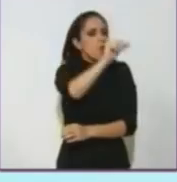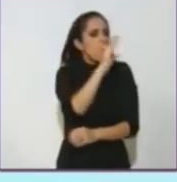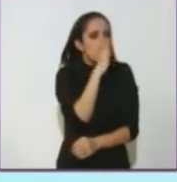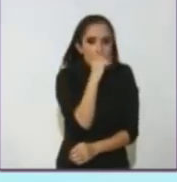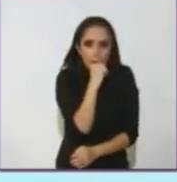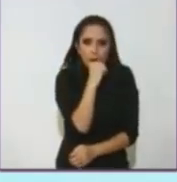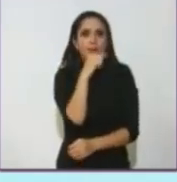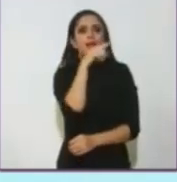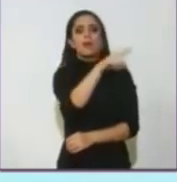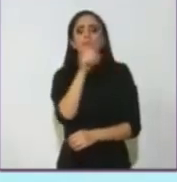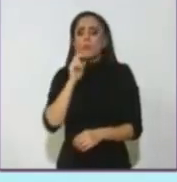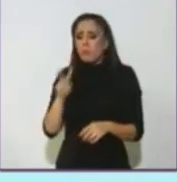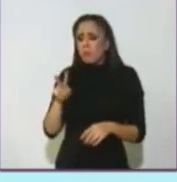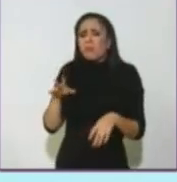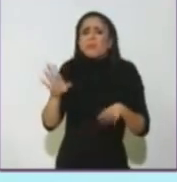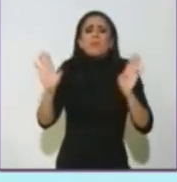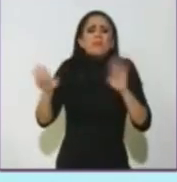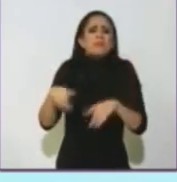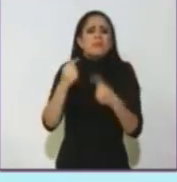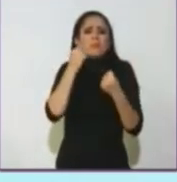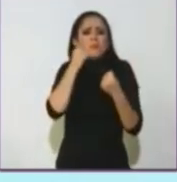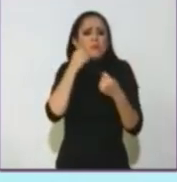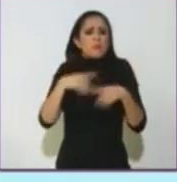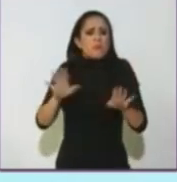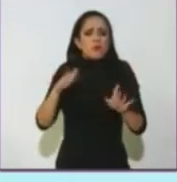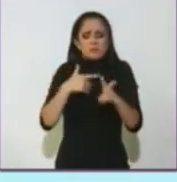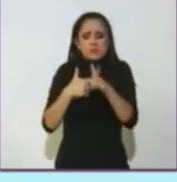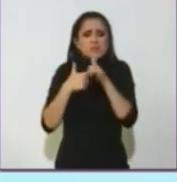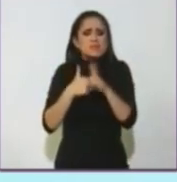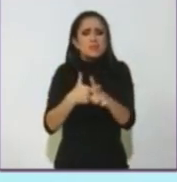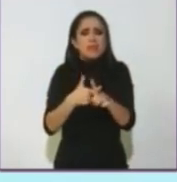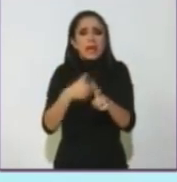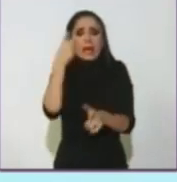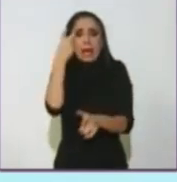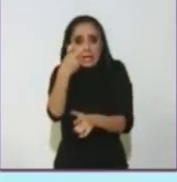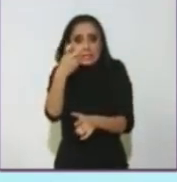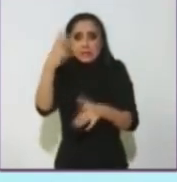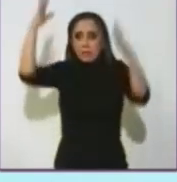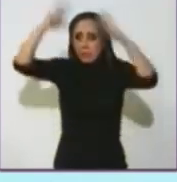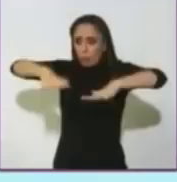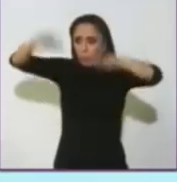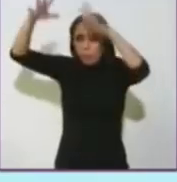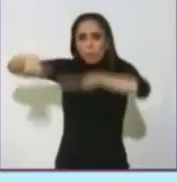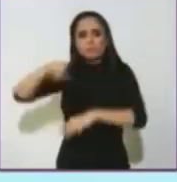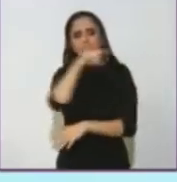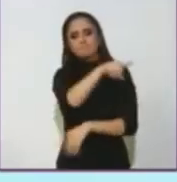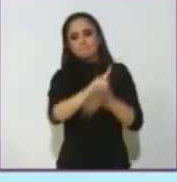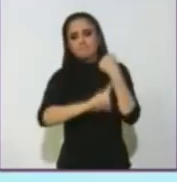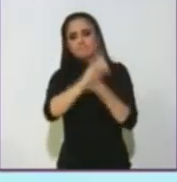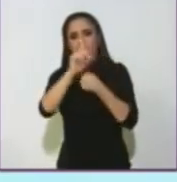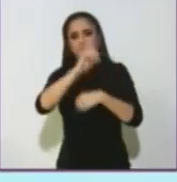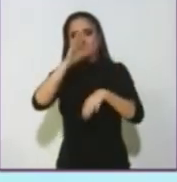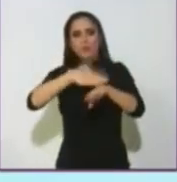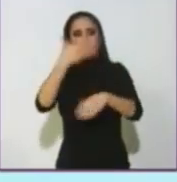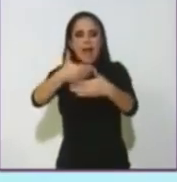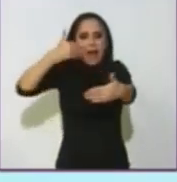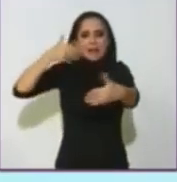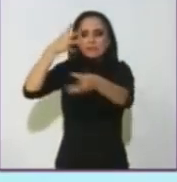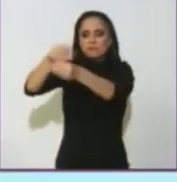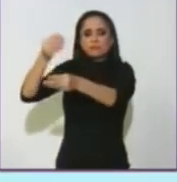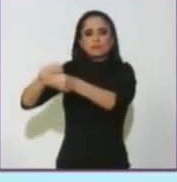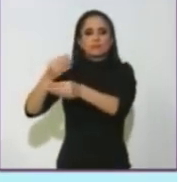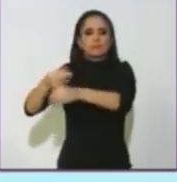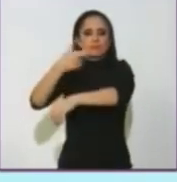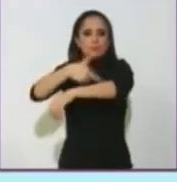haya hecho nada no le importó y por eso es la principal responsable del impacto de esta tragedia vamos a seguir trabajando para hacerle justicia a